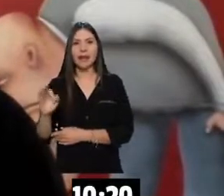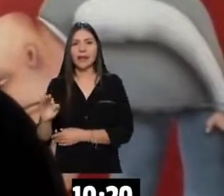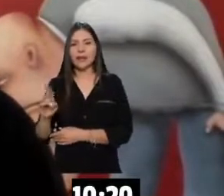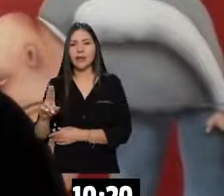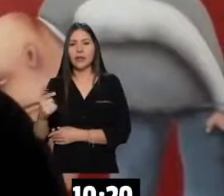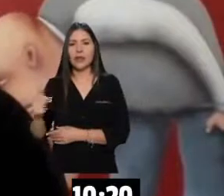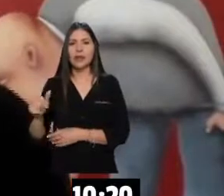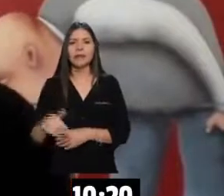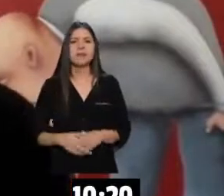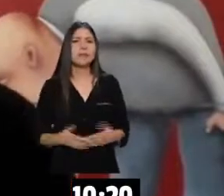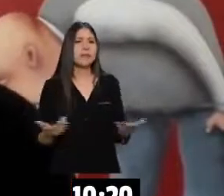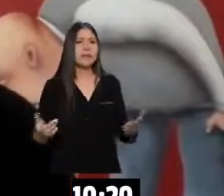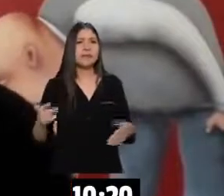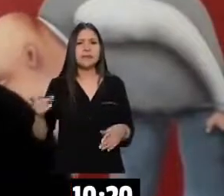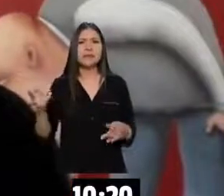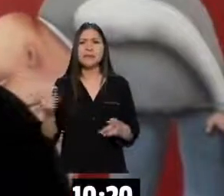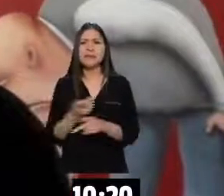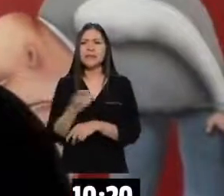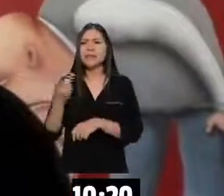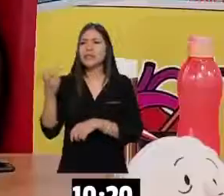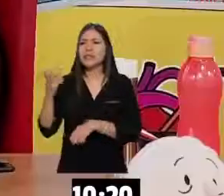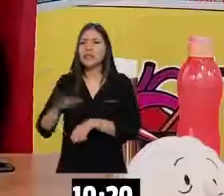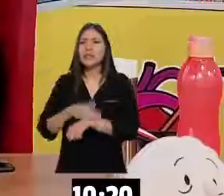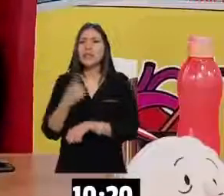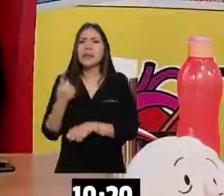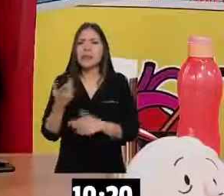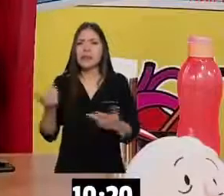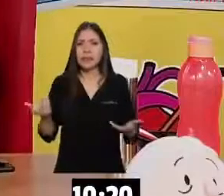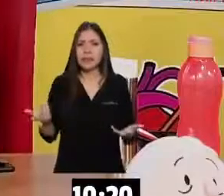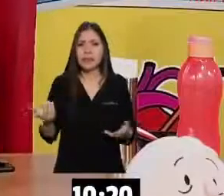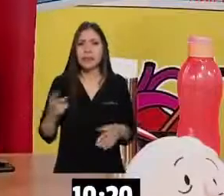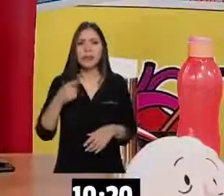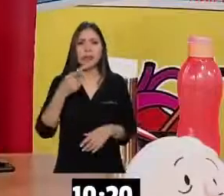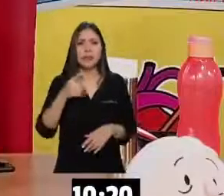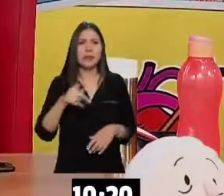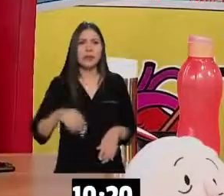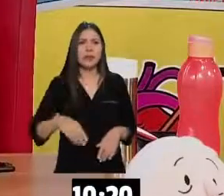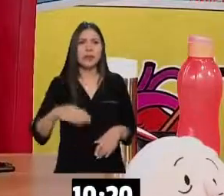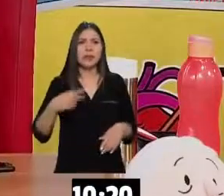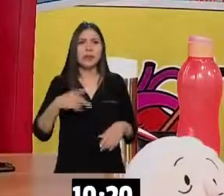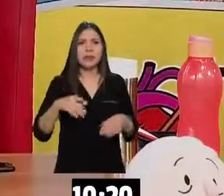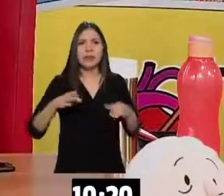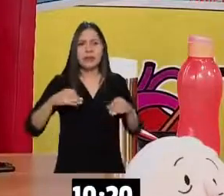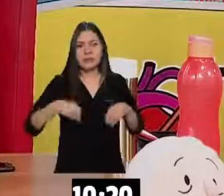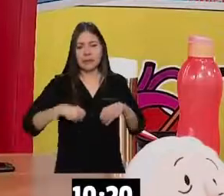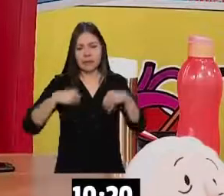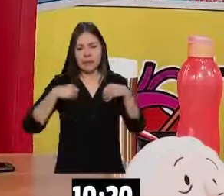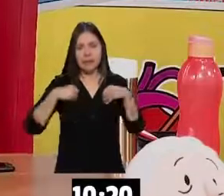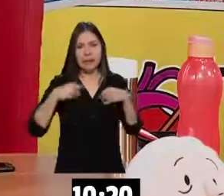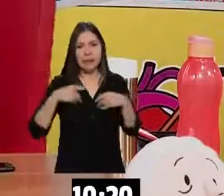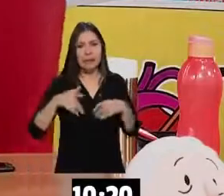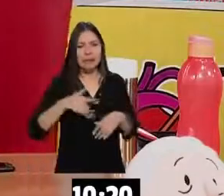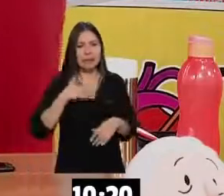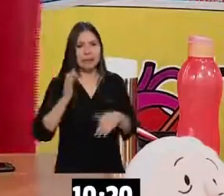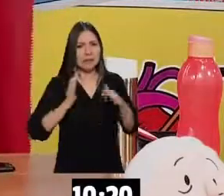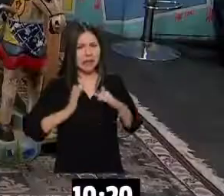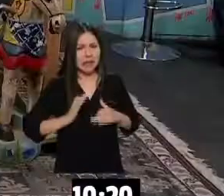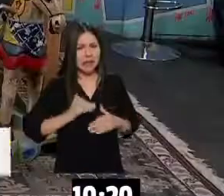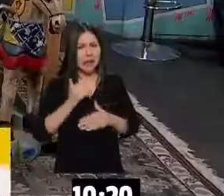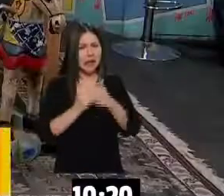eso, maestro? ¿Andaba usted tranquilo por la vida? ¿Qué necesidad? No, lo que pasa es que hoy es mi